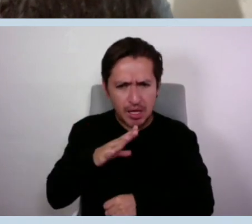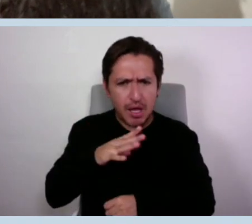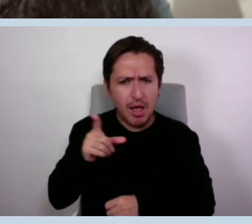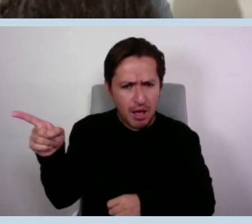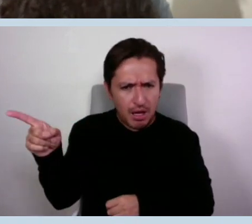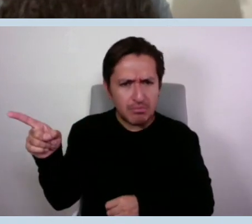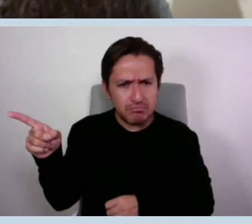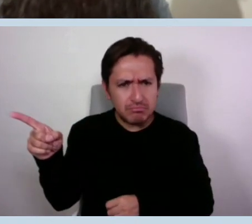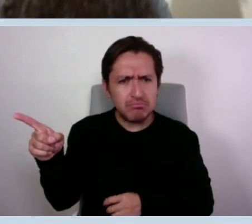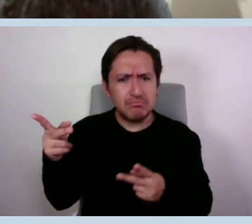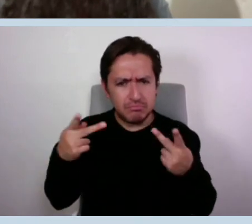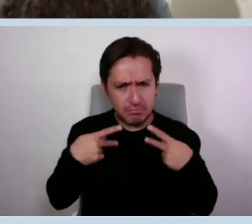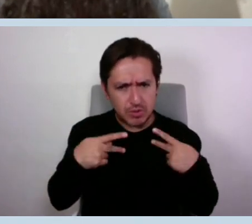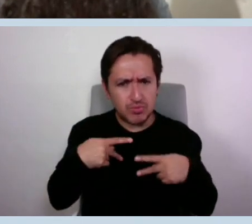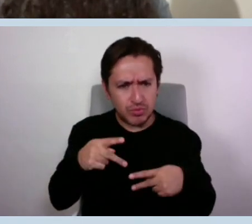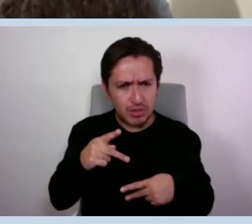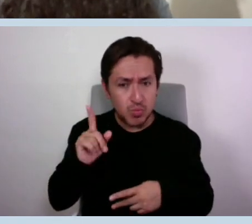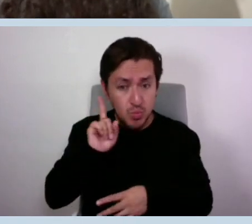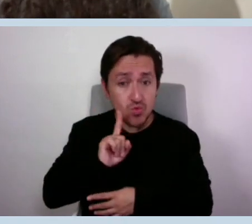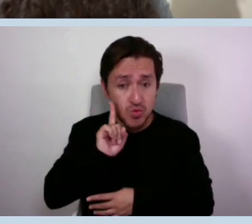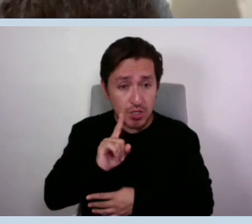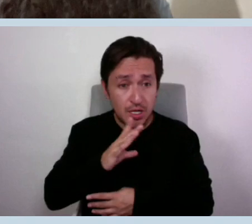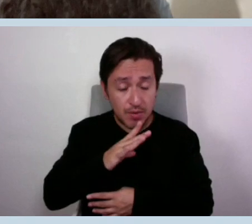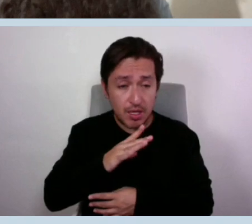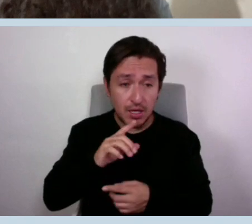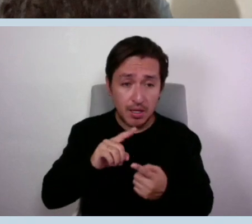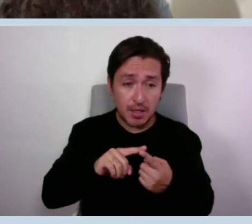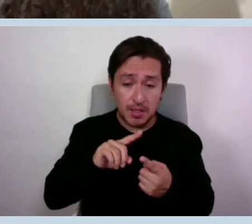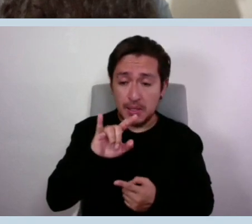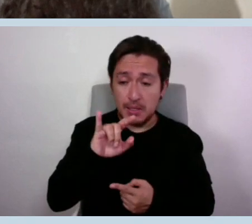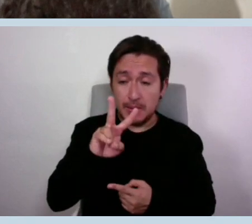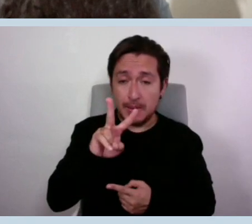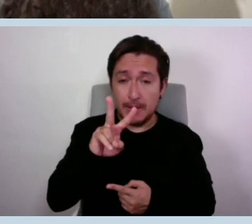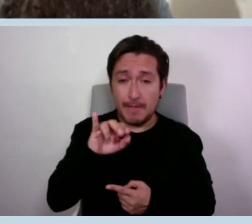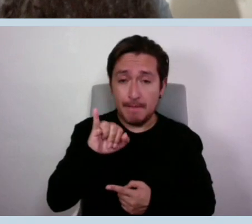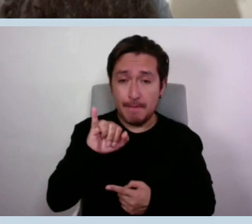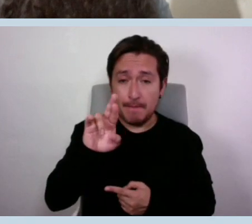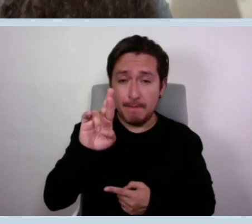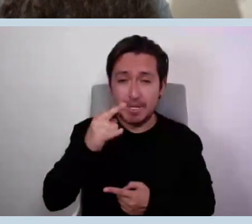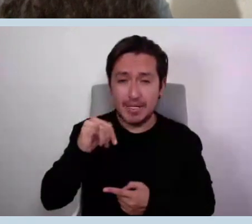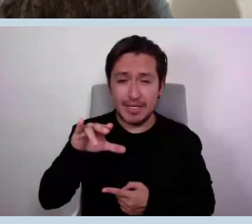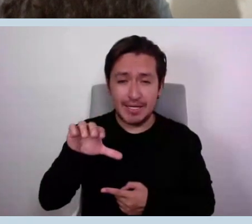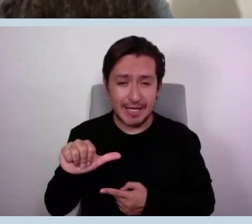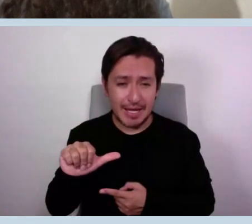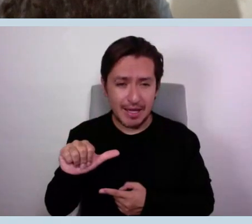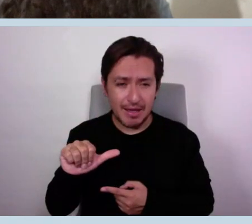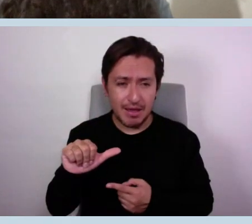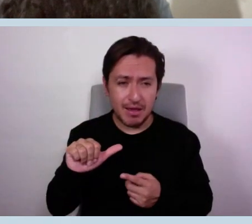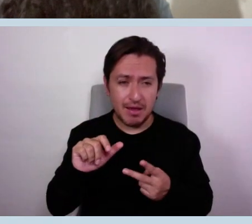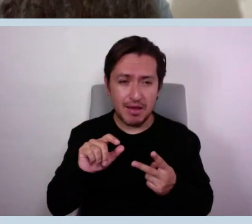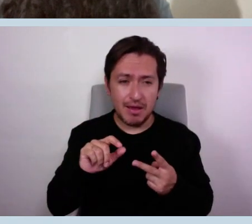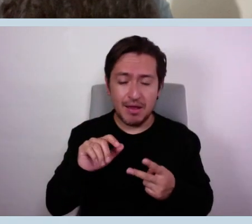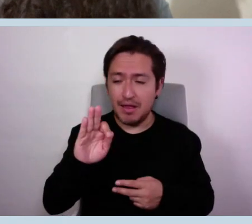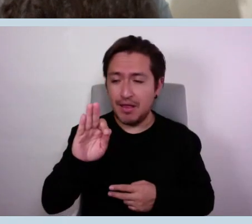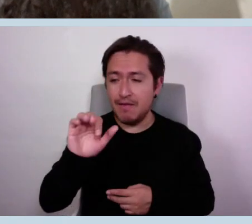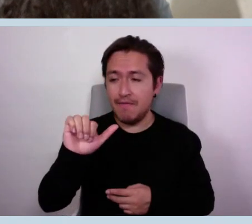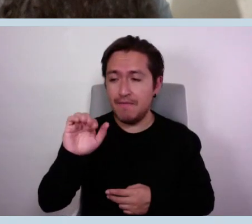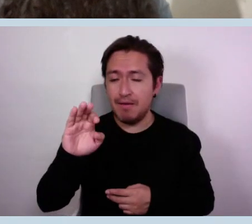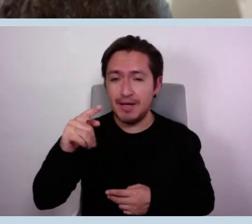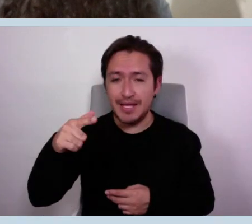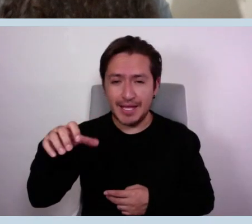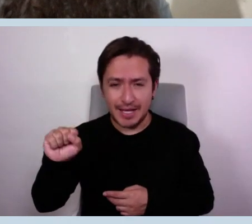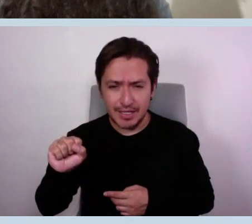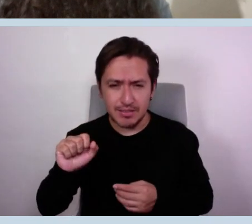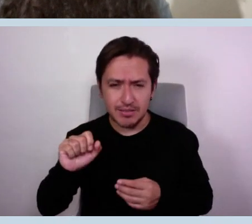había eh Virginia eh Ay voy a decir muchas cosas que Virginia fábregas también estaba ahí